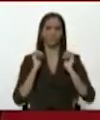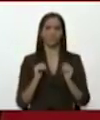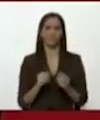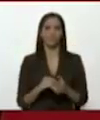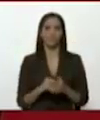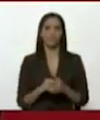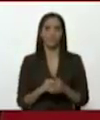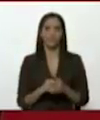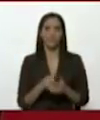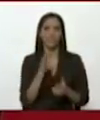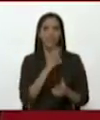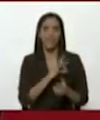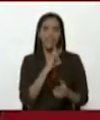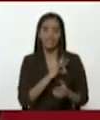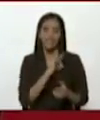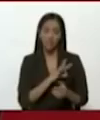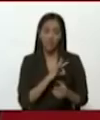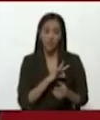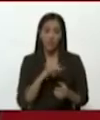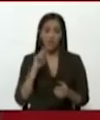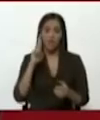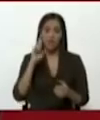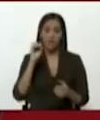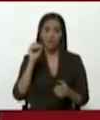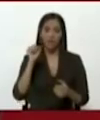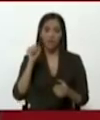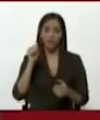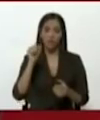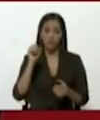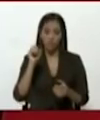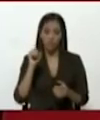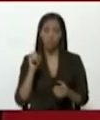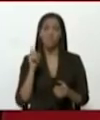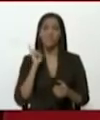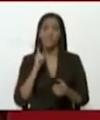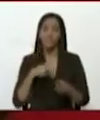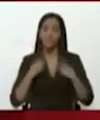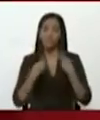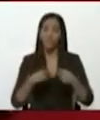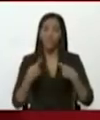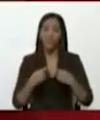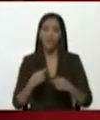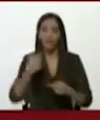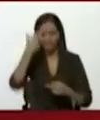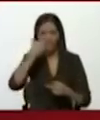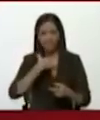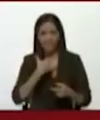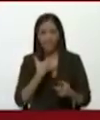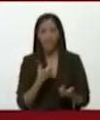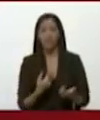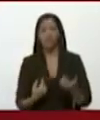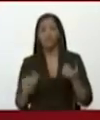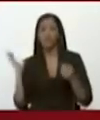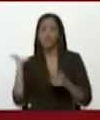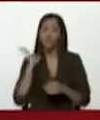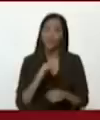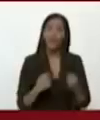La señora Barroso y Voluntad Popular deben ser un poco más sinceros en torno a los que los vienen